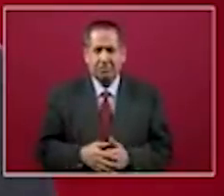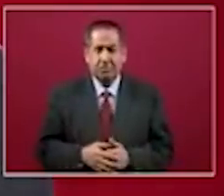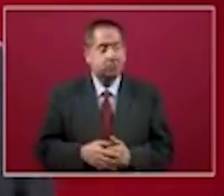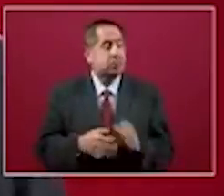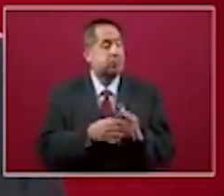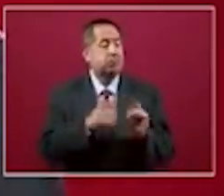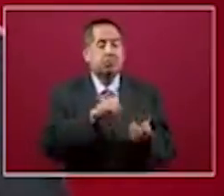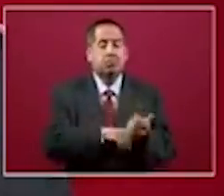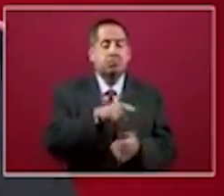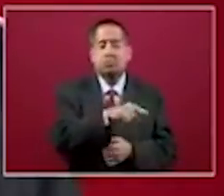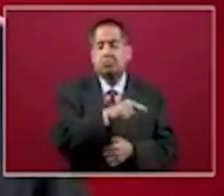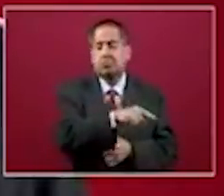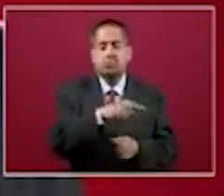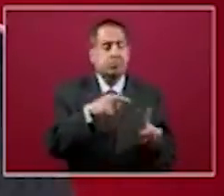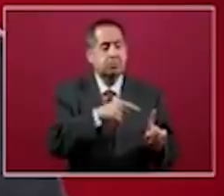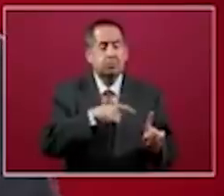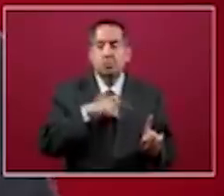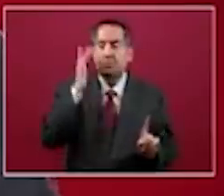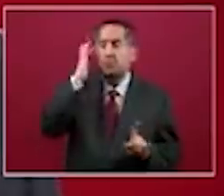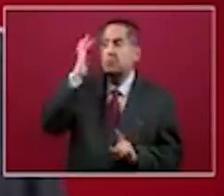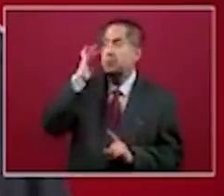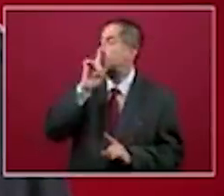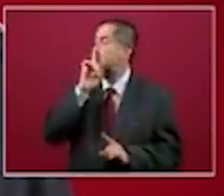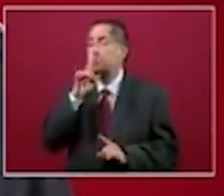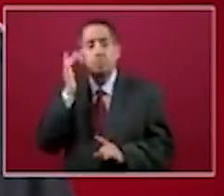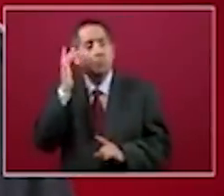hago como si nada hubiese pasado